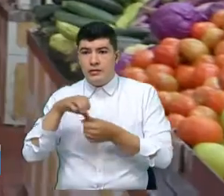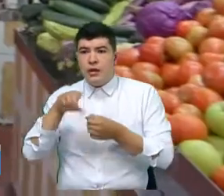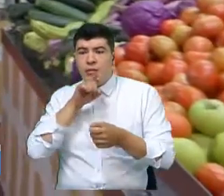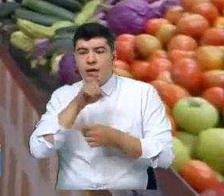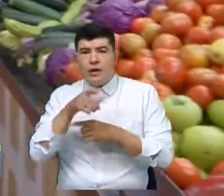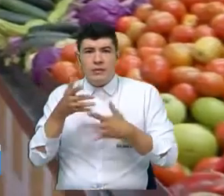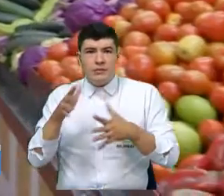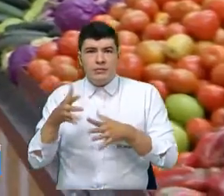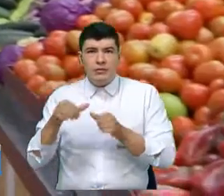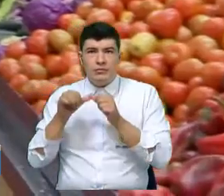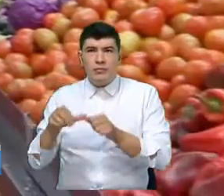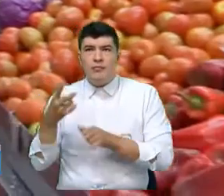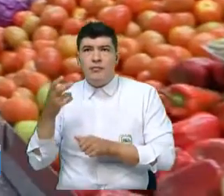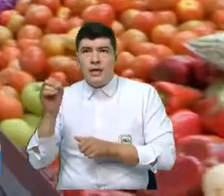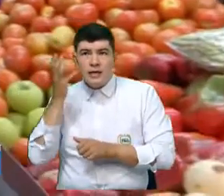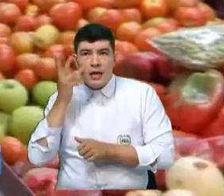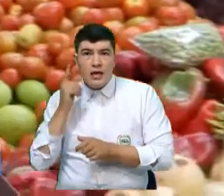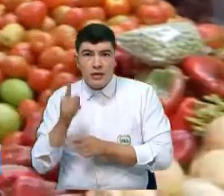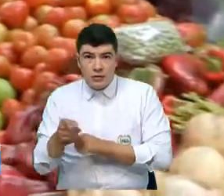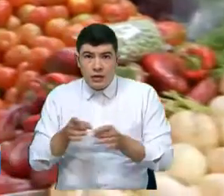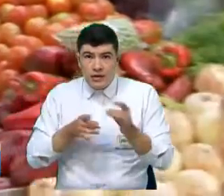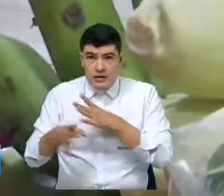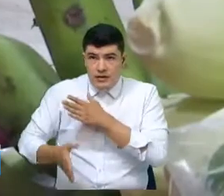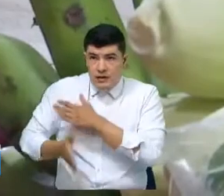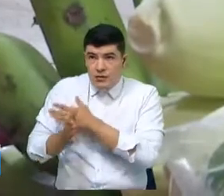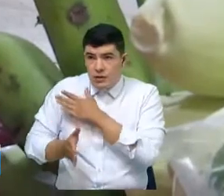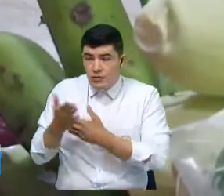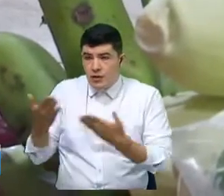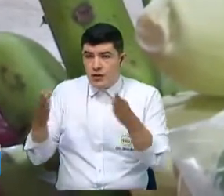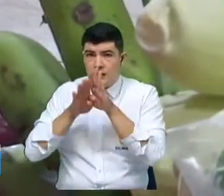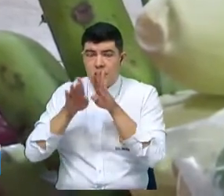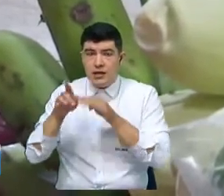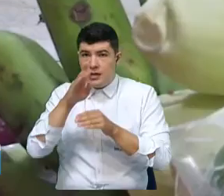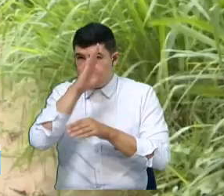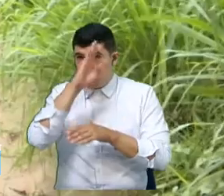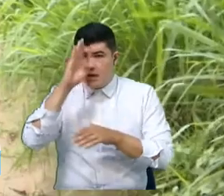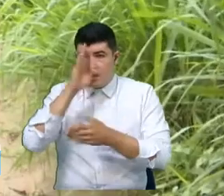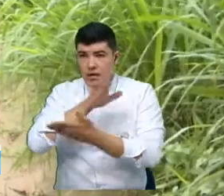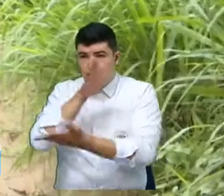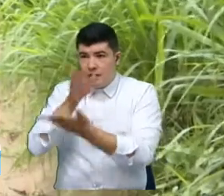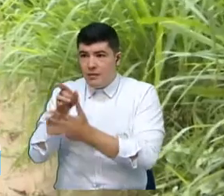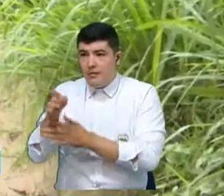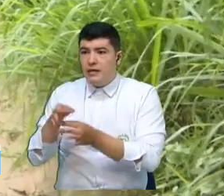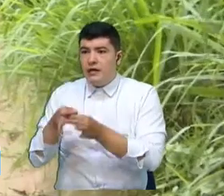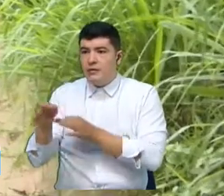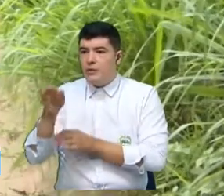por más de 20 días, fecha en la que continuaría cerrada la vía San Gil-Bucaramanga.